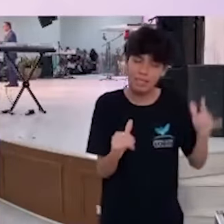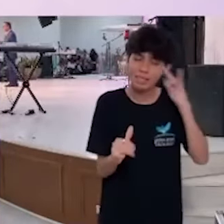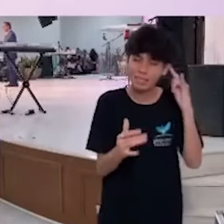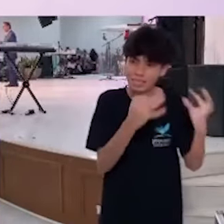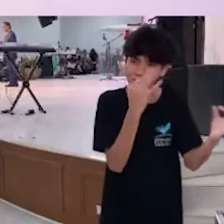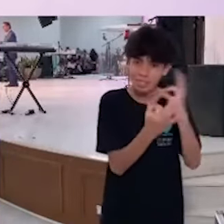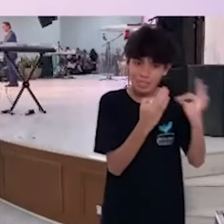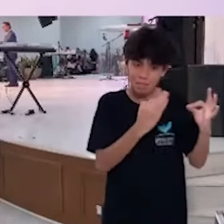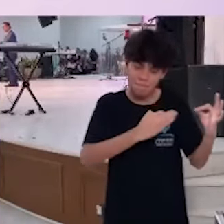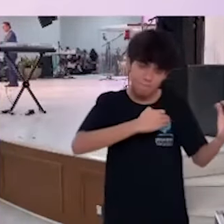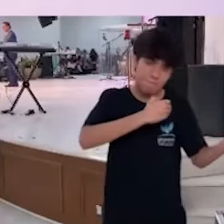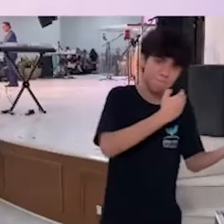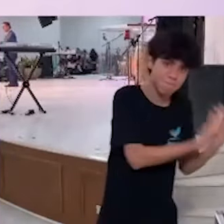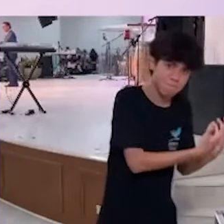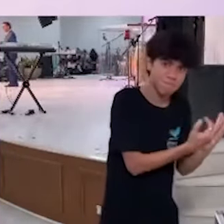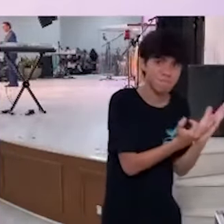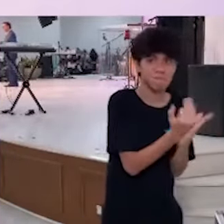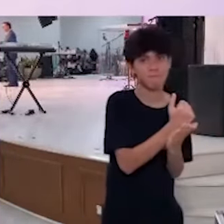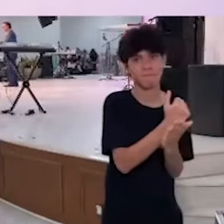una mujer,